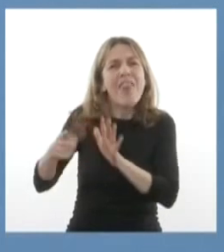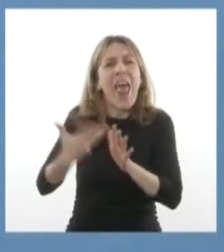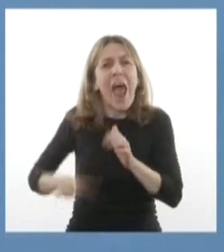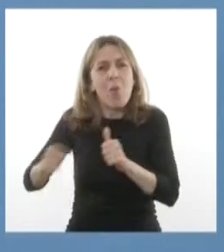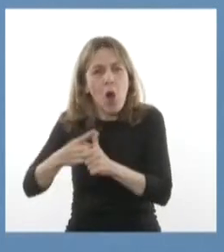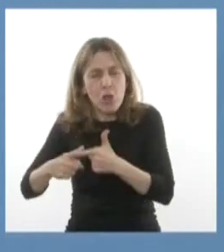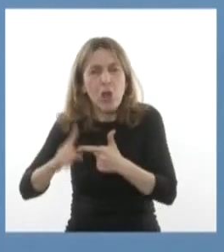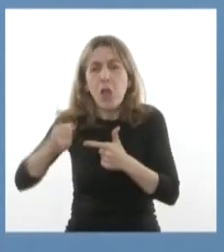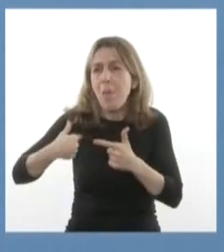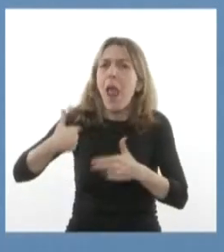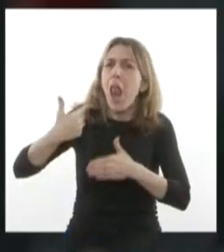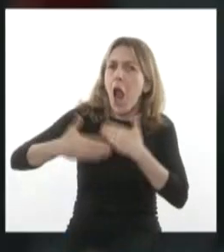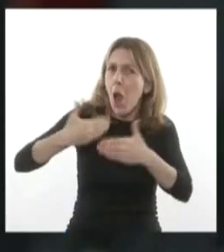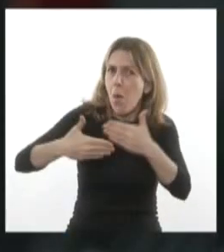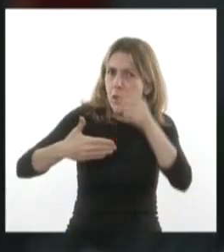pudimos